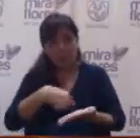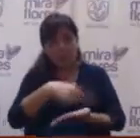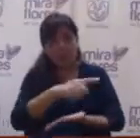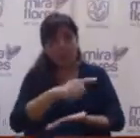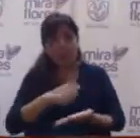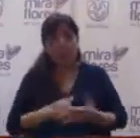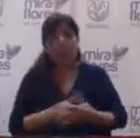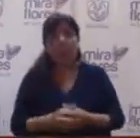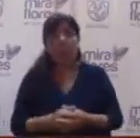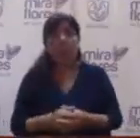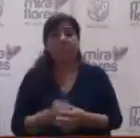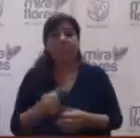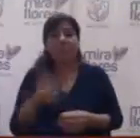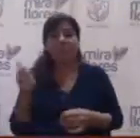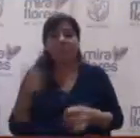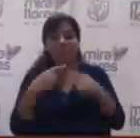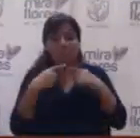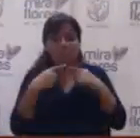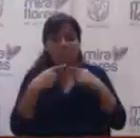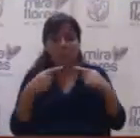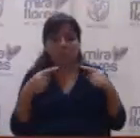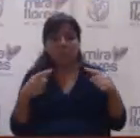Estación, informes y pedidos.